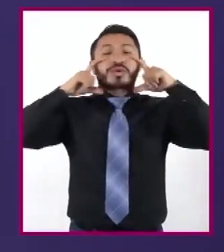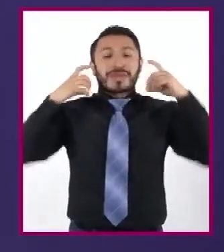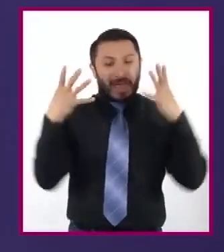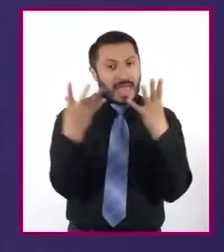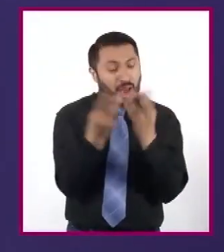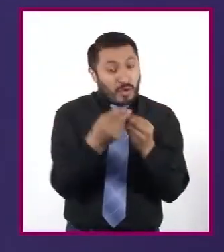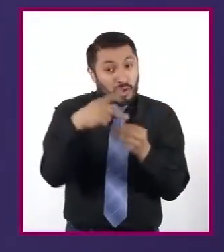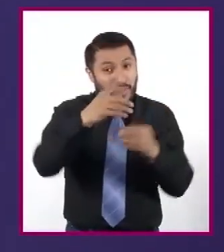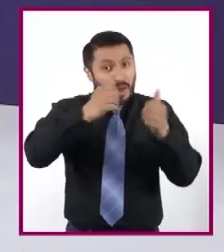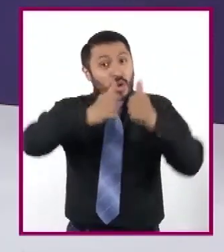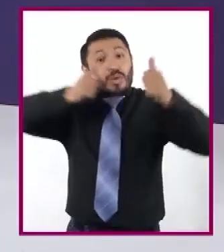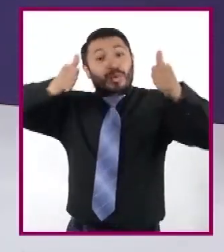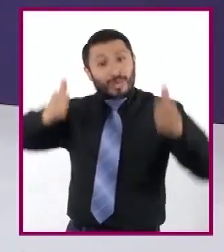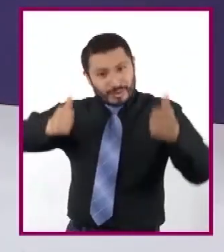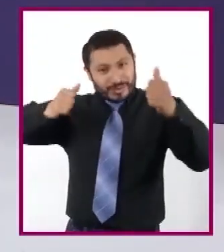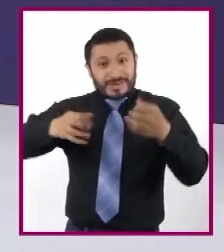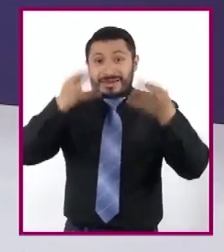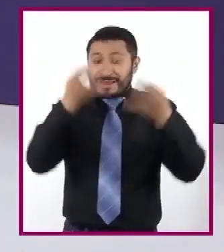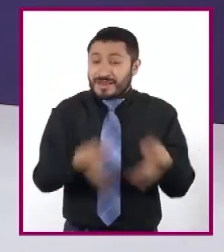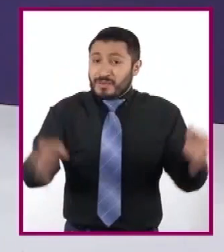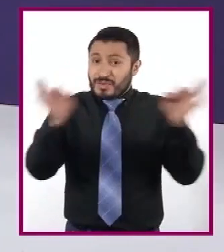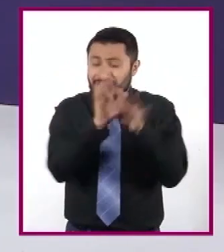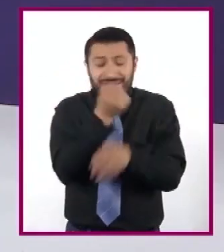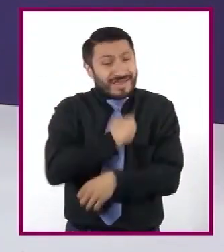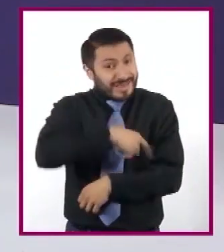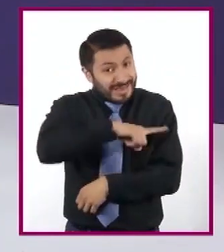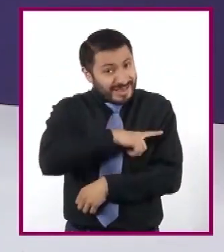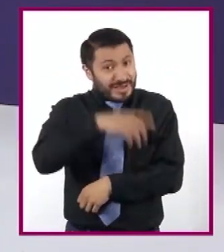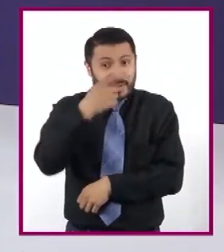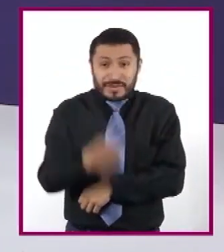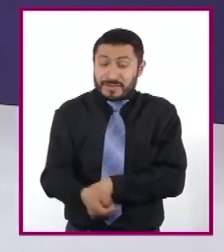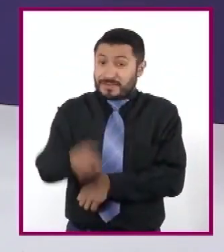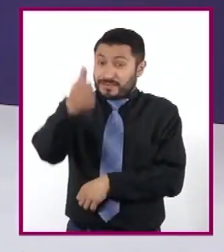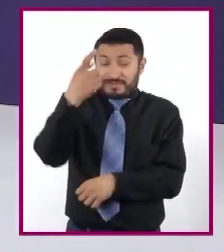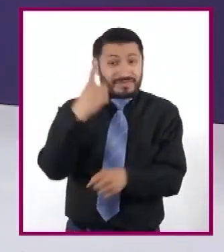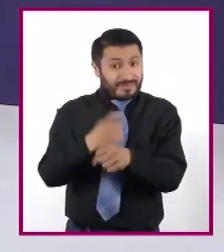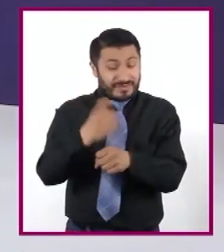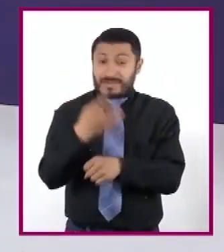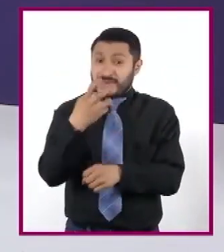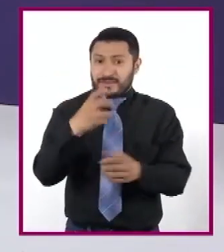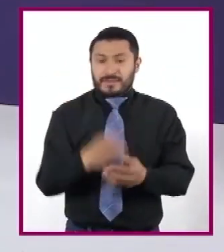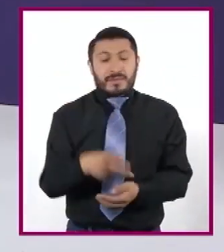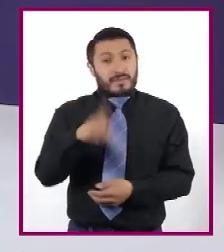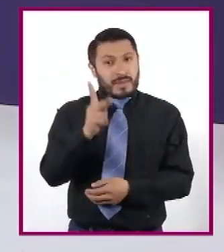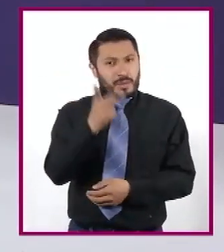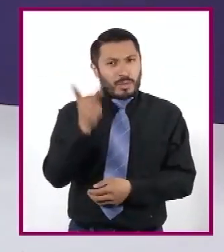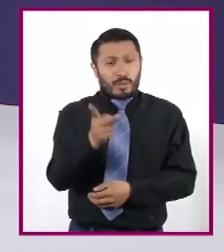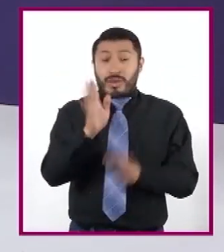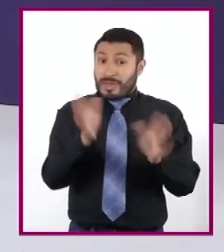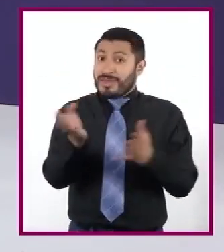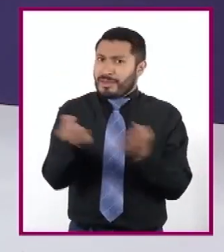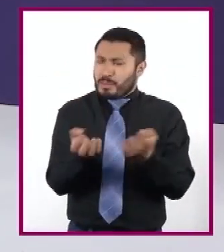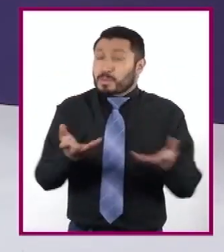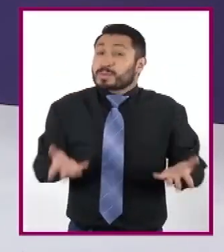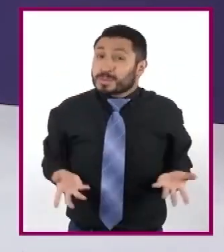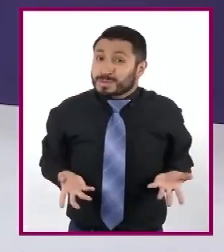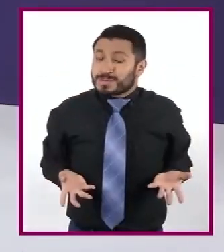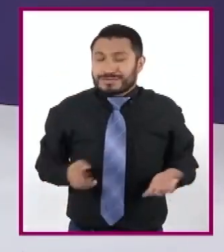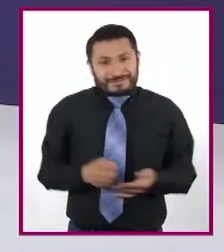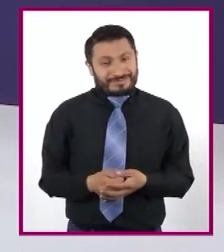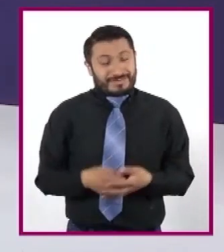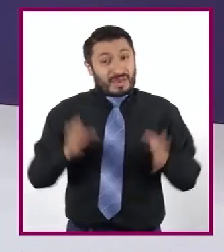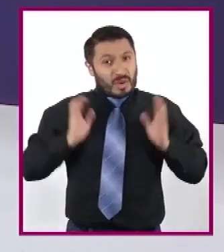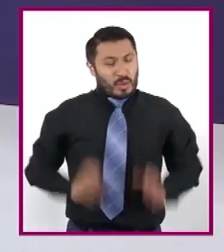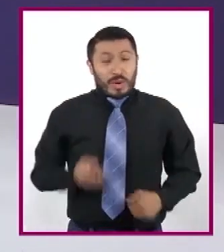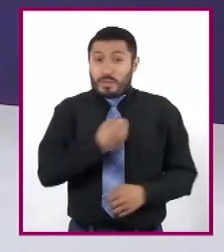pedir la sana distancia. La salud es primero. Además, ¿ya hicieron algo de ejercicio? Hay que mantener el cuerpo